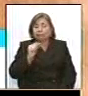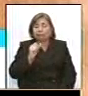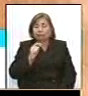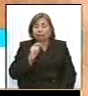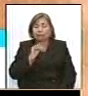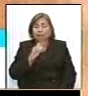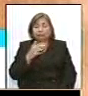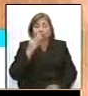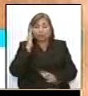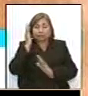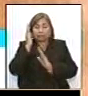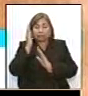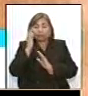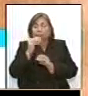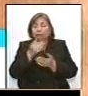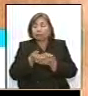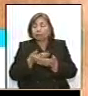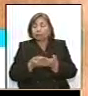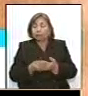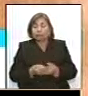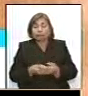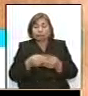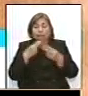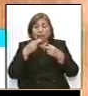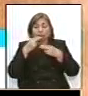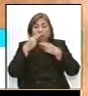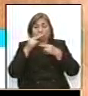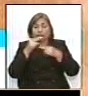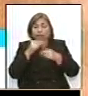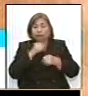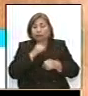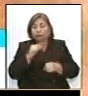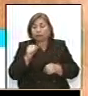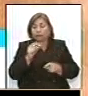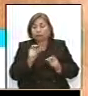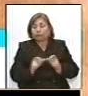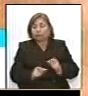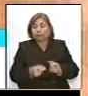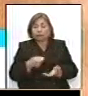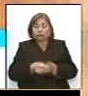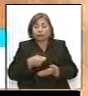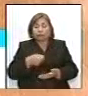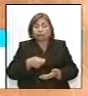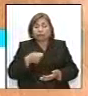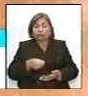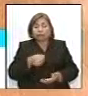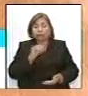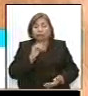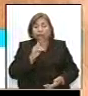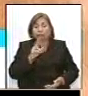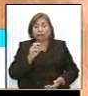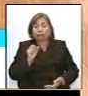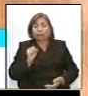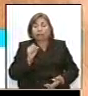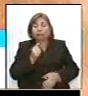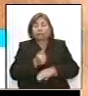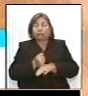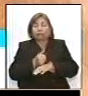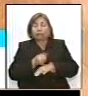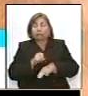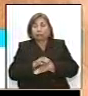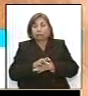denuncia que se había formulado un problema periodístico contra su persona por un supuesto pago irregular a una ex asesora de su